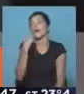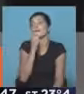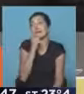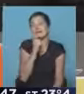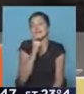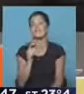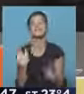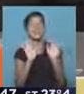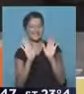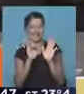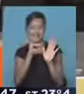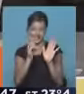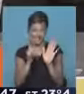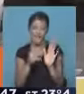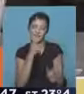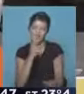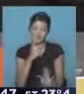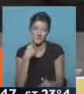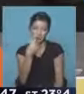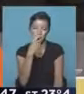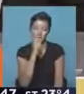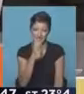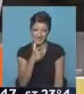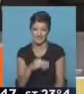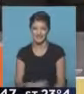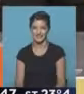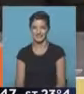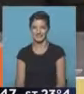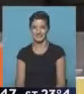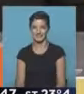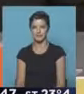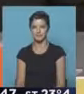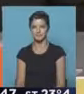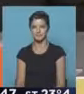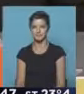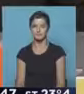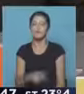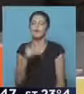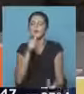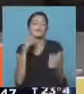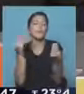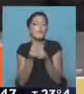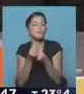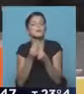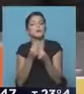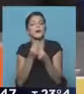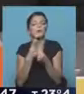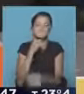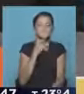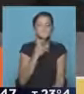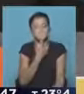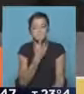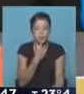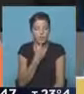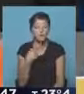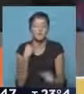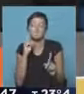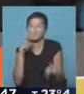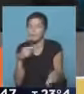si en realidad creo que hay muchos interrogantes y no se necesitamos condiciones de